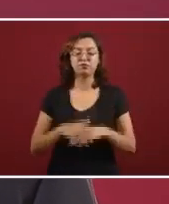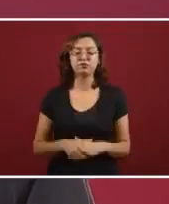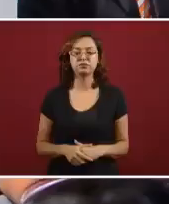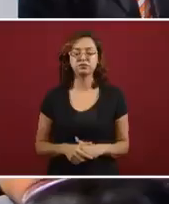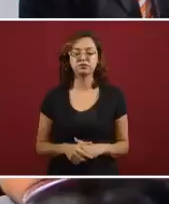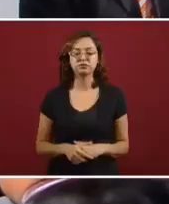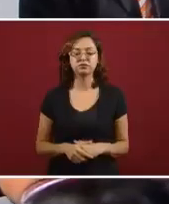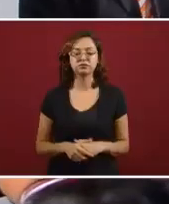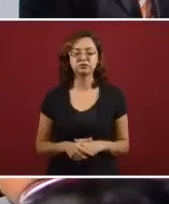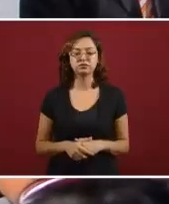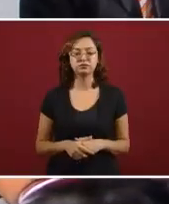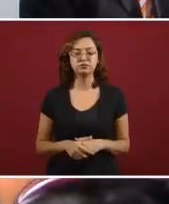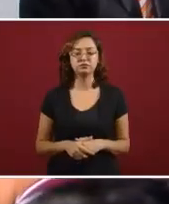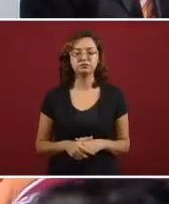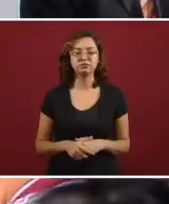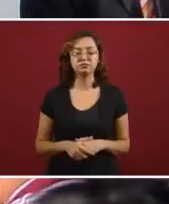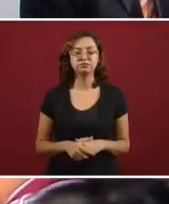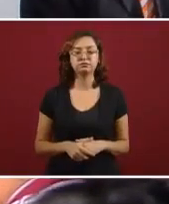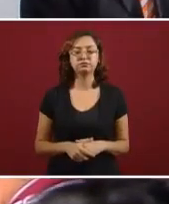Lo otro también,